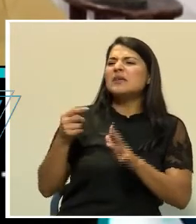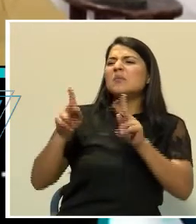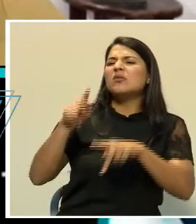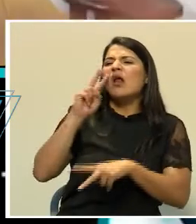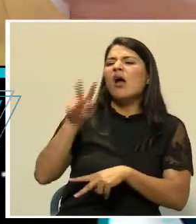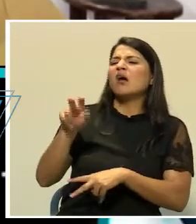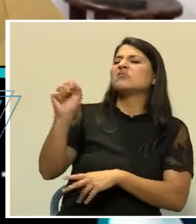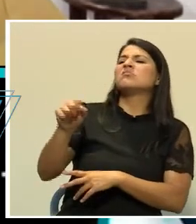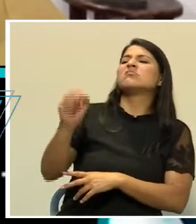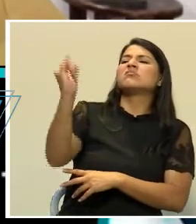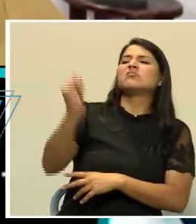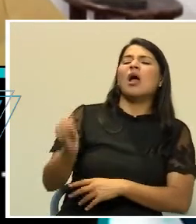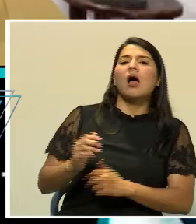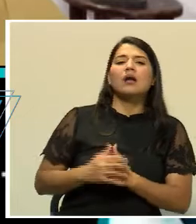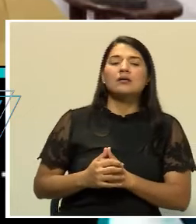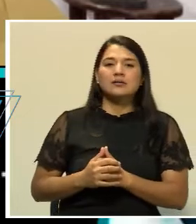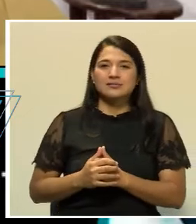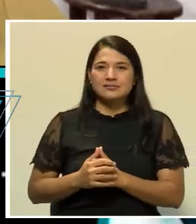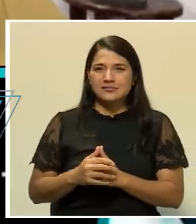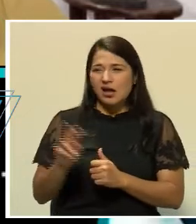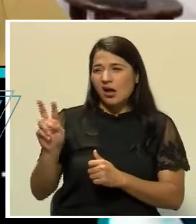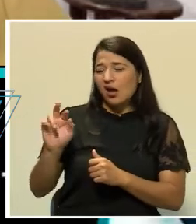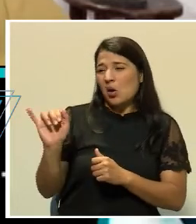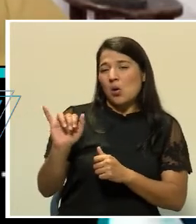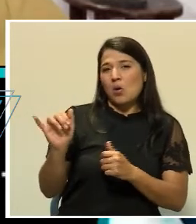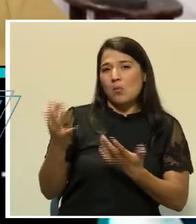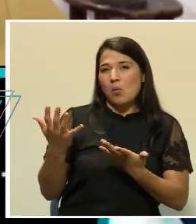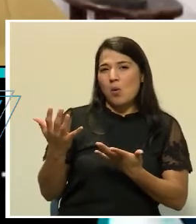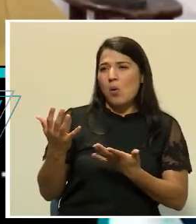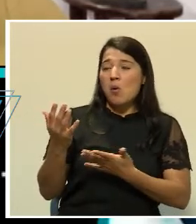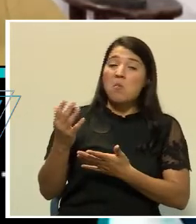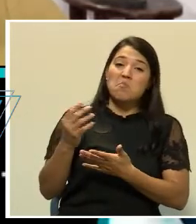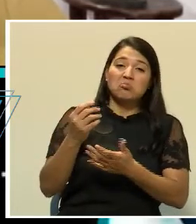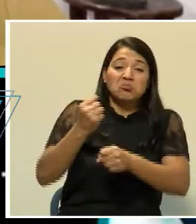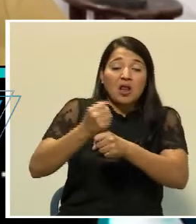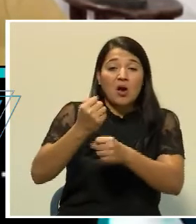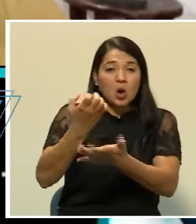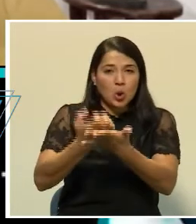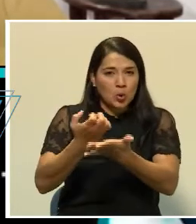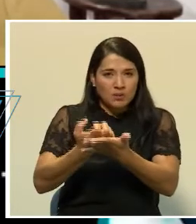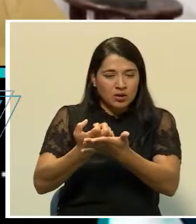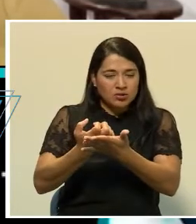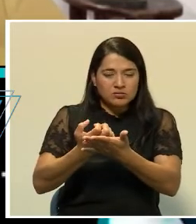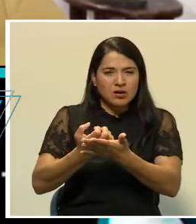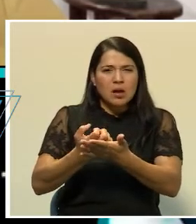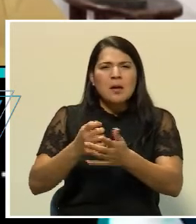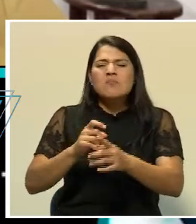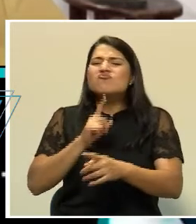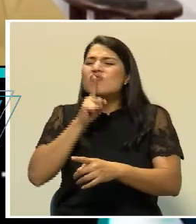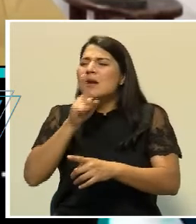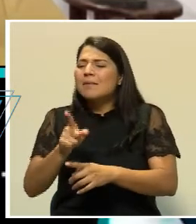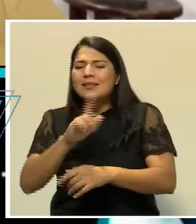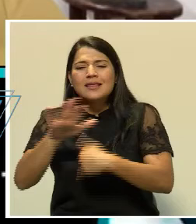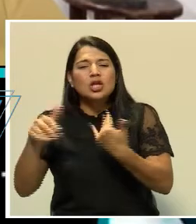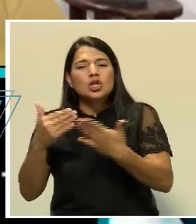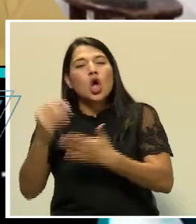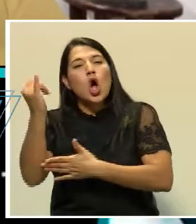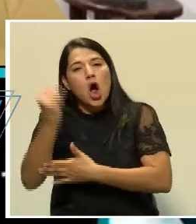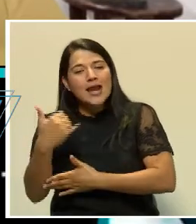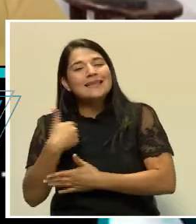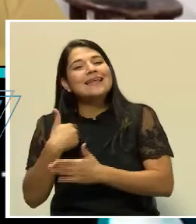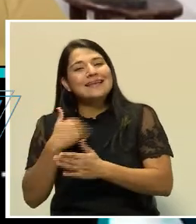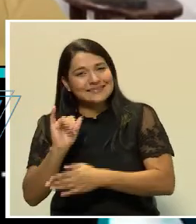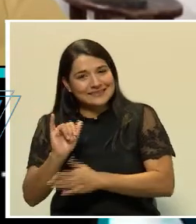arte, o como otras personas lo vean como un valor activo económico, por ejemplo, realmente todo tipo de arte tiene esa